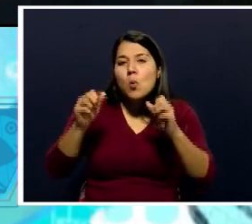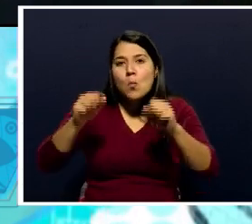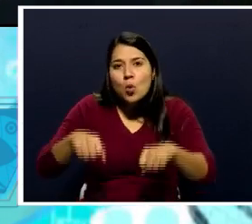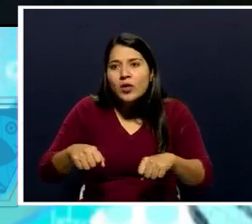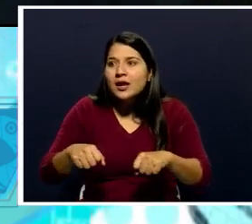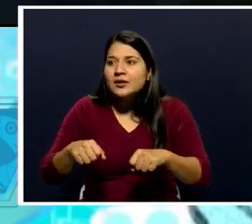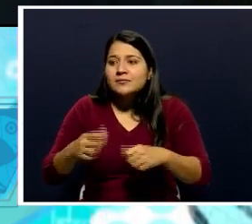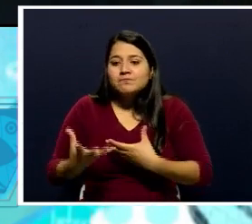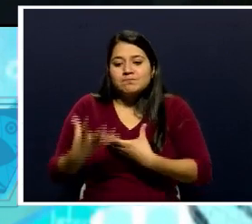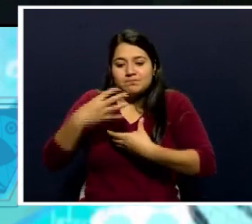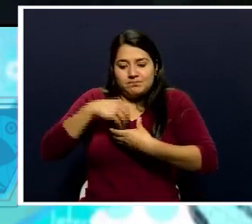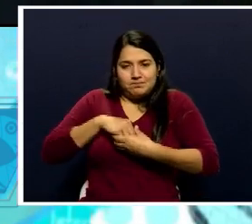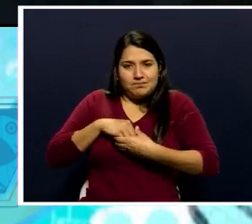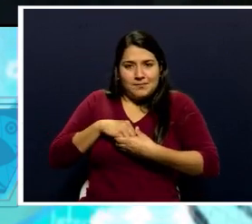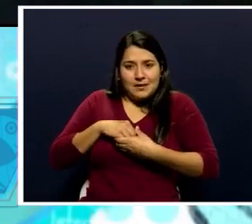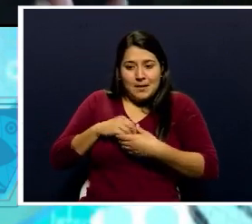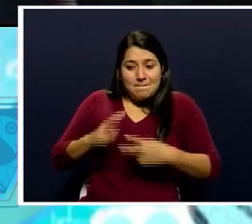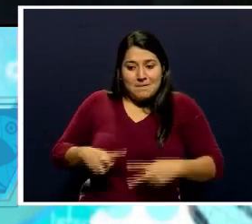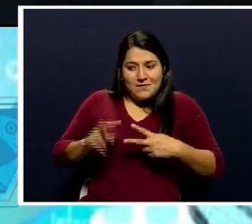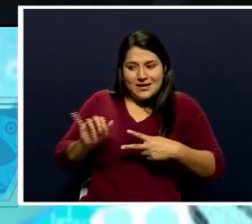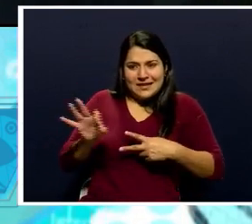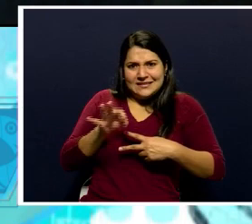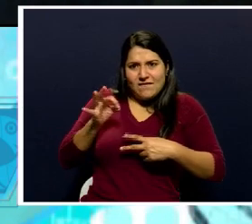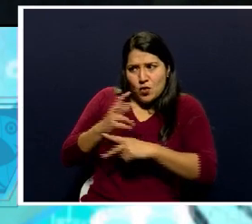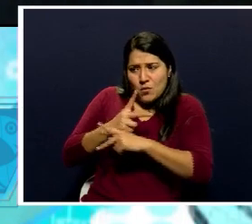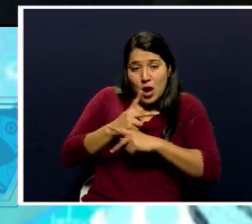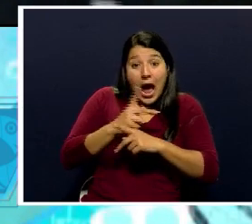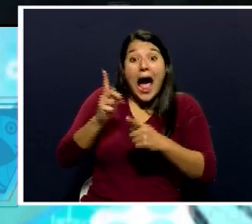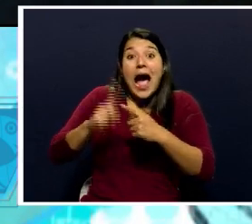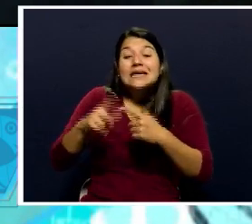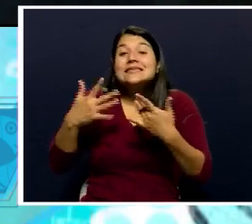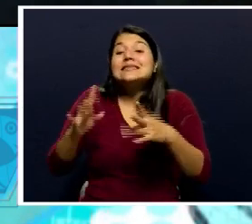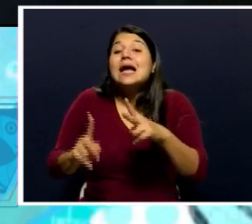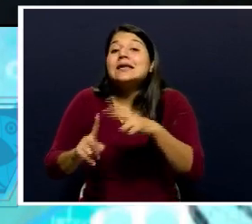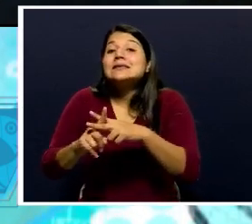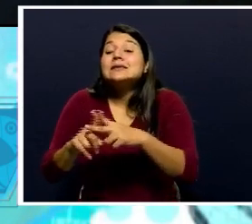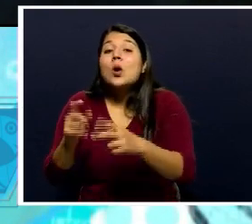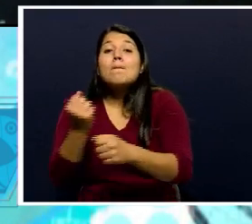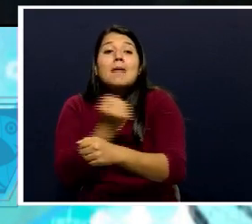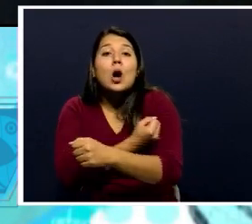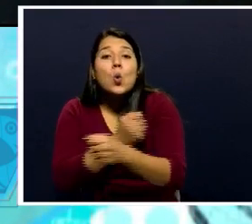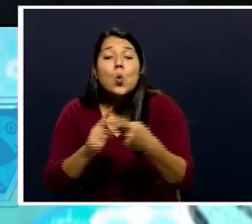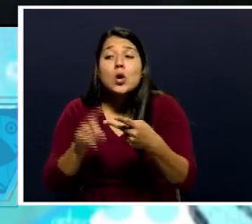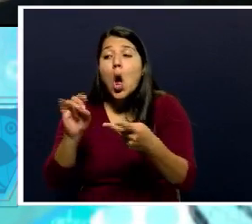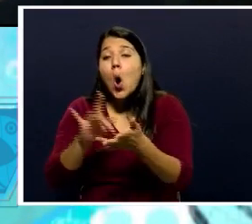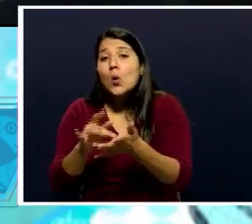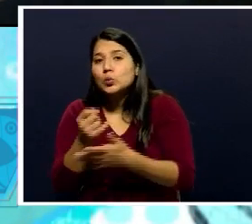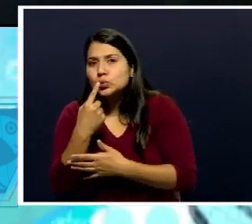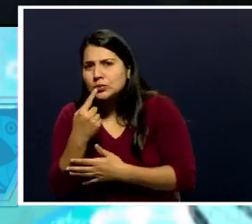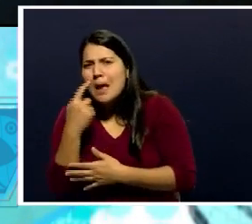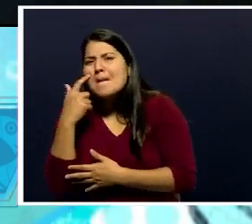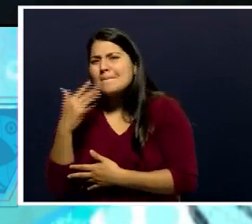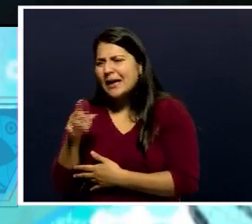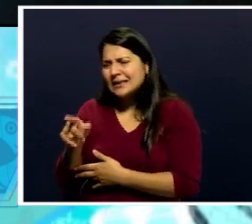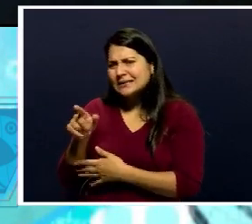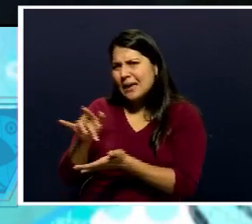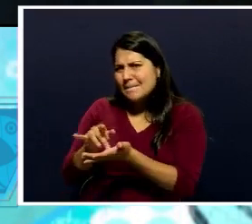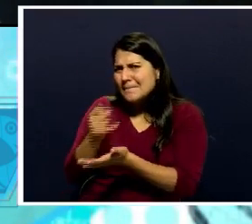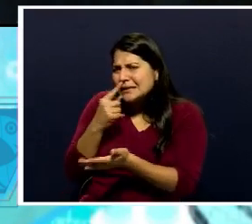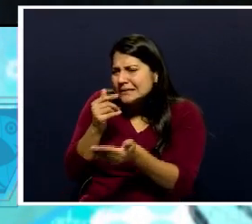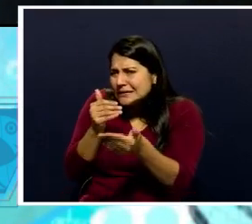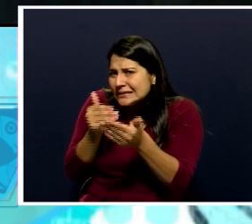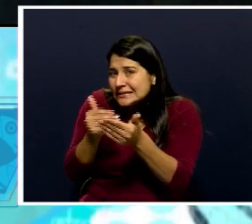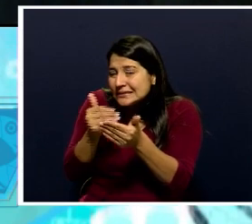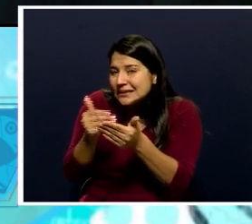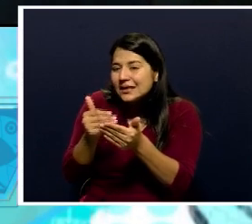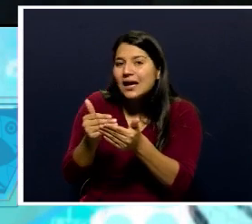esas medidas hasta tanto no haya un medicamento efectivo o una vacuna. Parece que el medicamento está